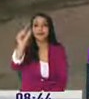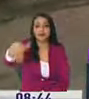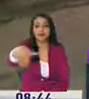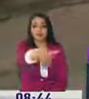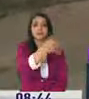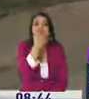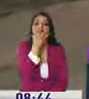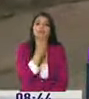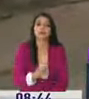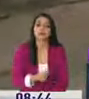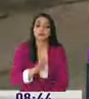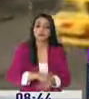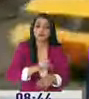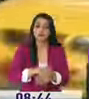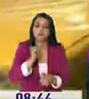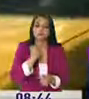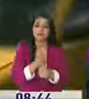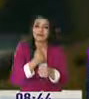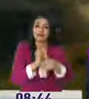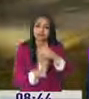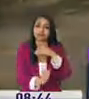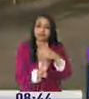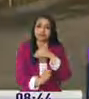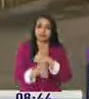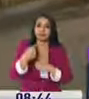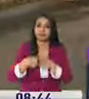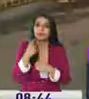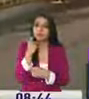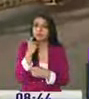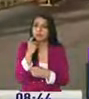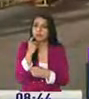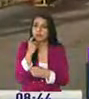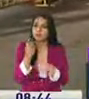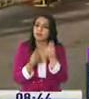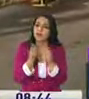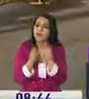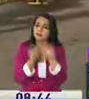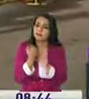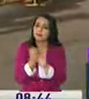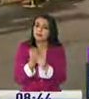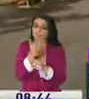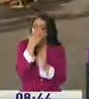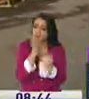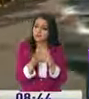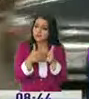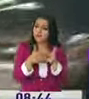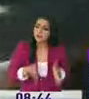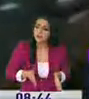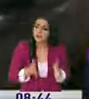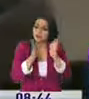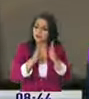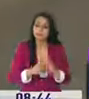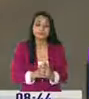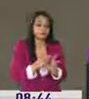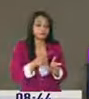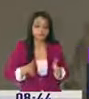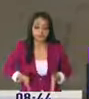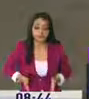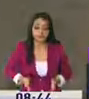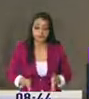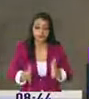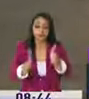trabajos del Metro de Quito vamos a hablar con el representante para que nos cuente qué trabajos se van a realizar aquí y por qué el cierre de esta vía. En este tramo de la